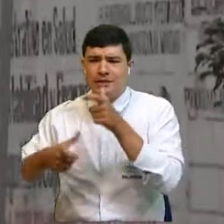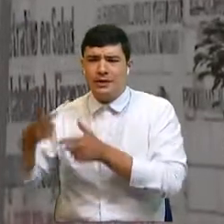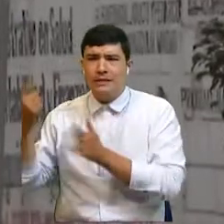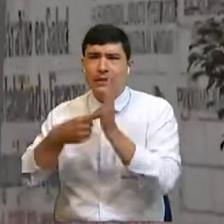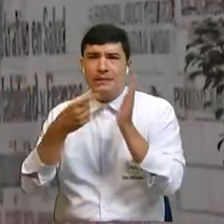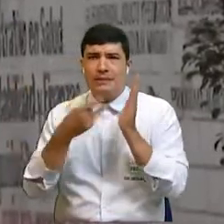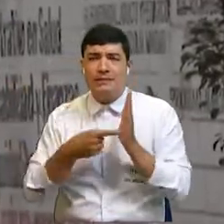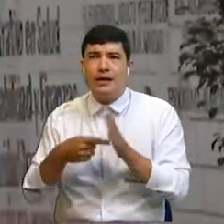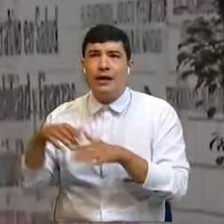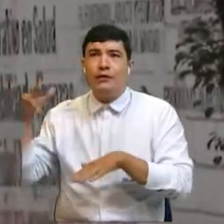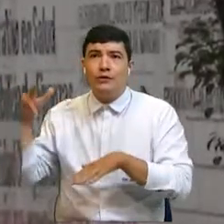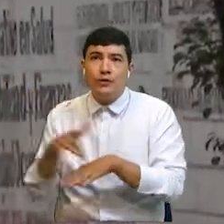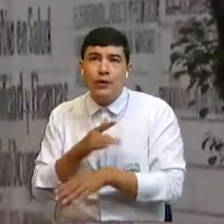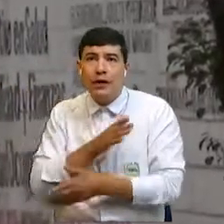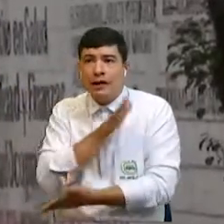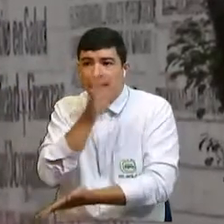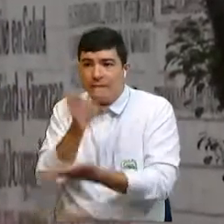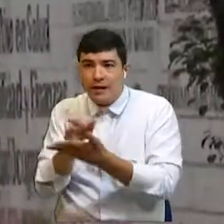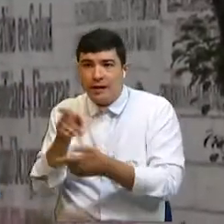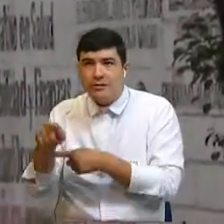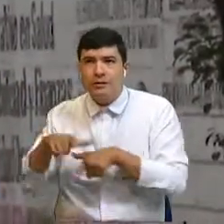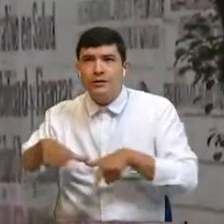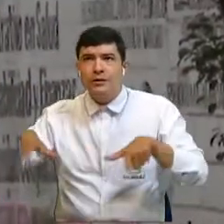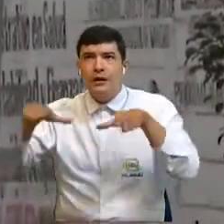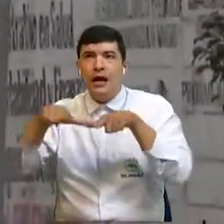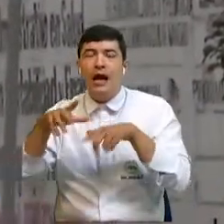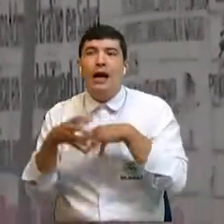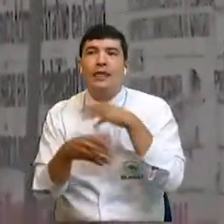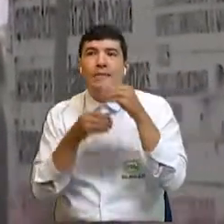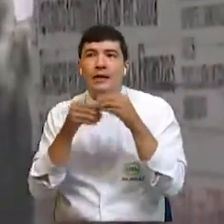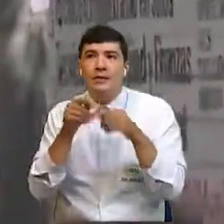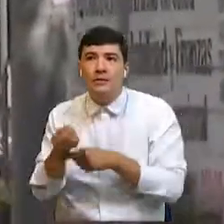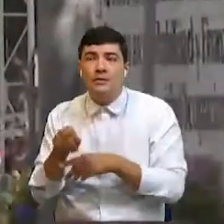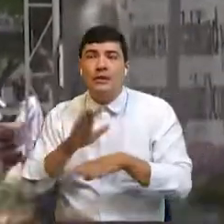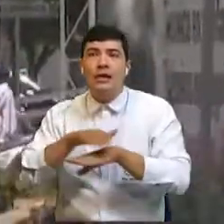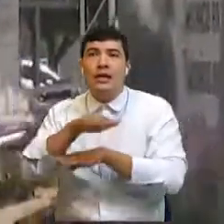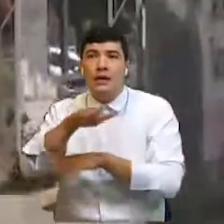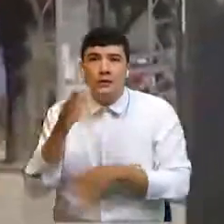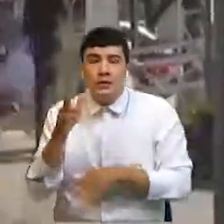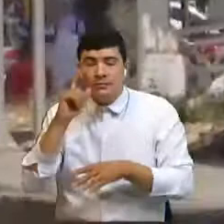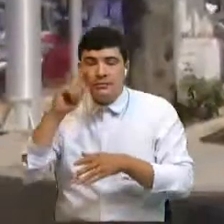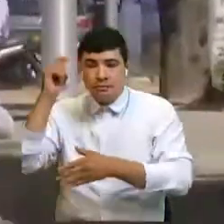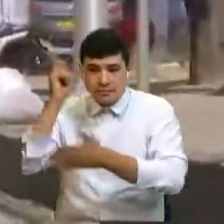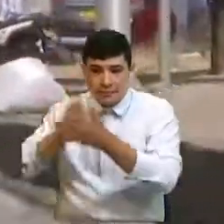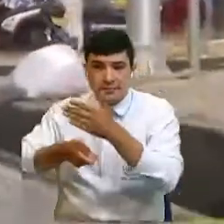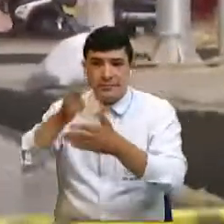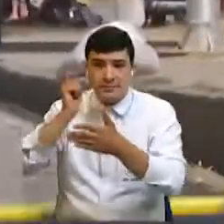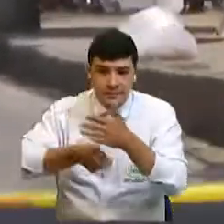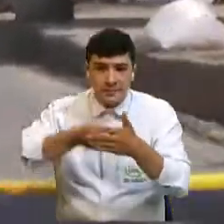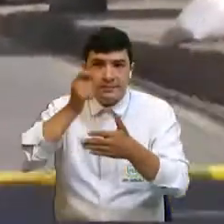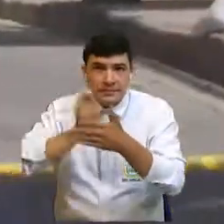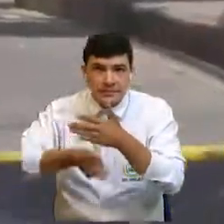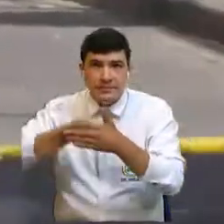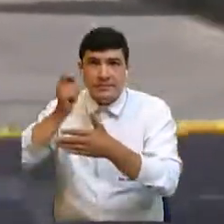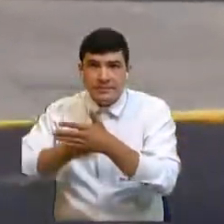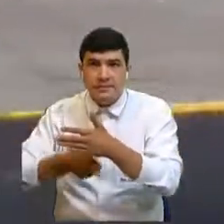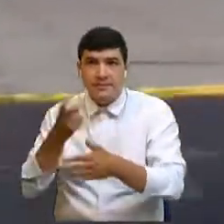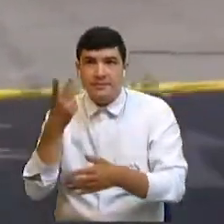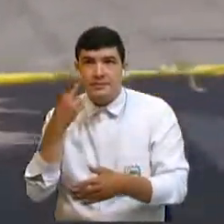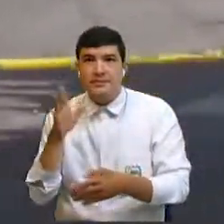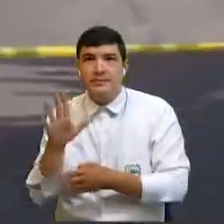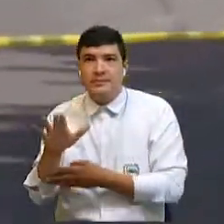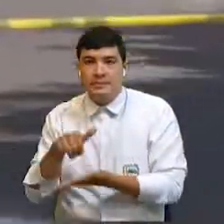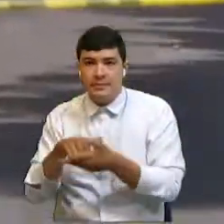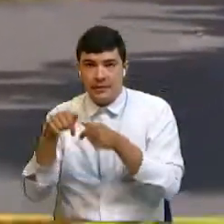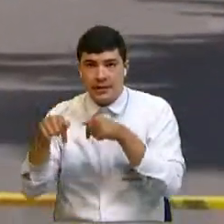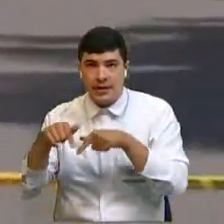tienen que invadir obligatoriamente el otro carril y esto estaría generando comparendos con la cámara de fotodetecciones que está